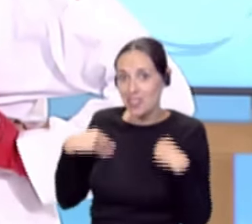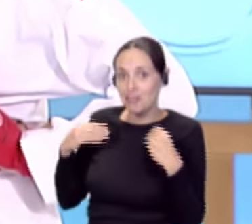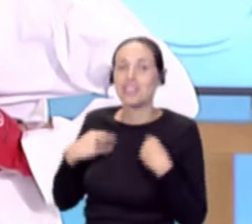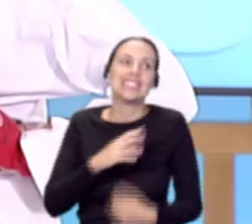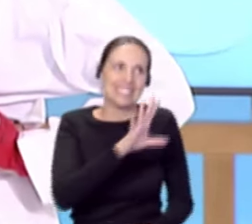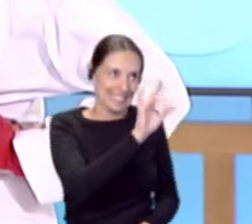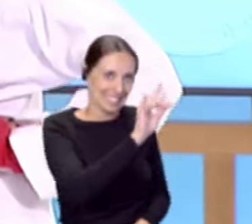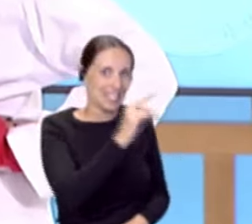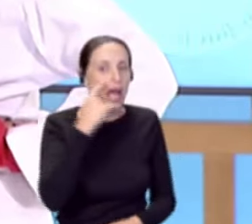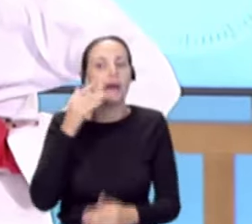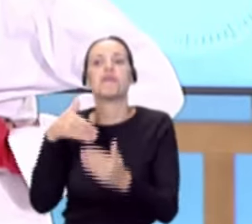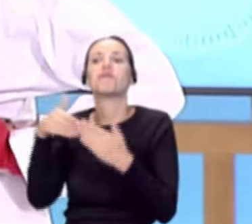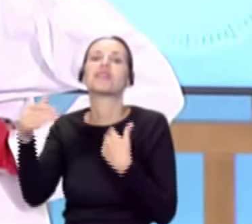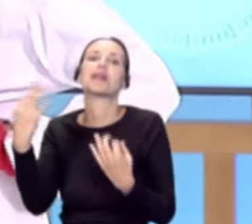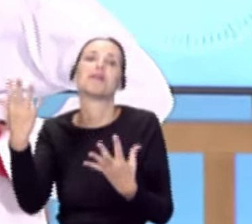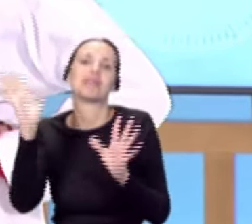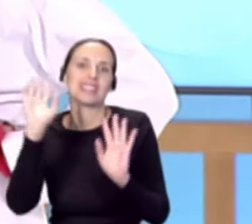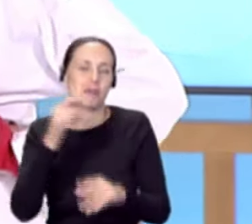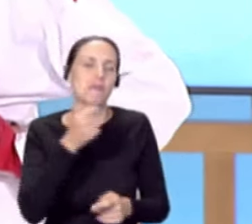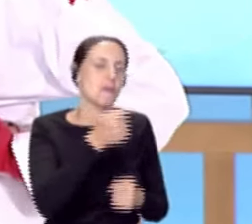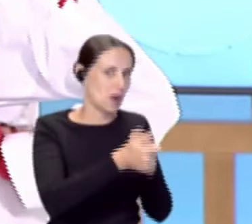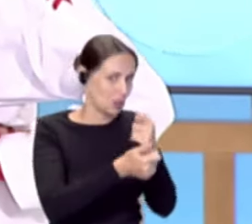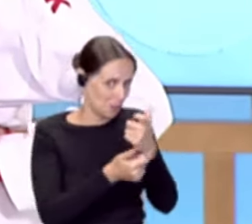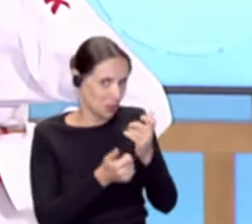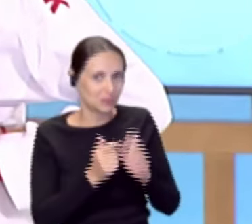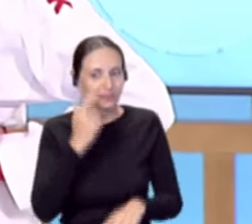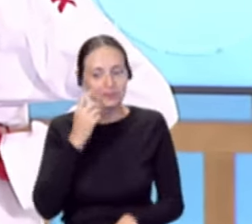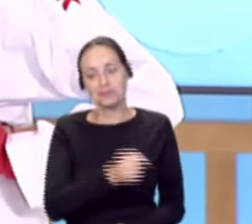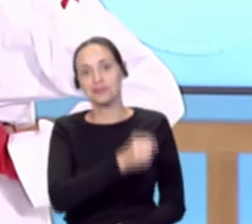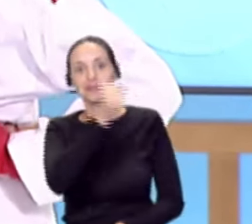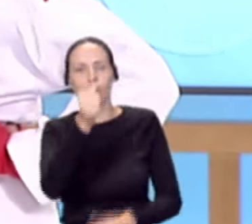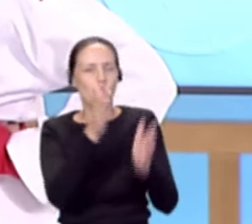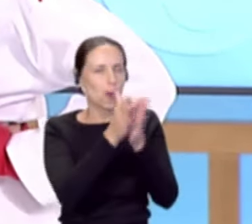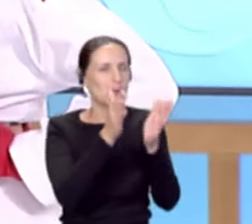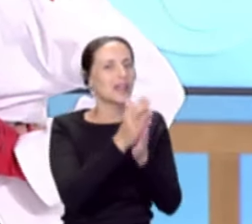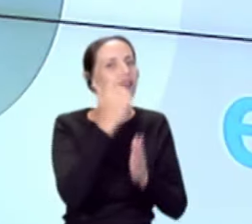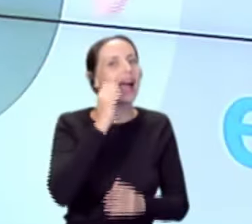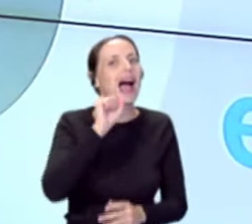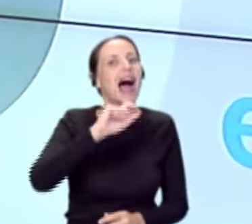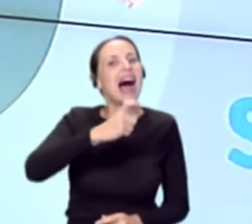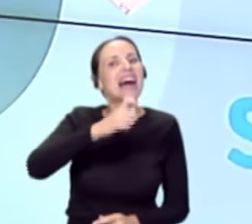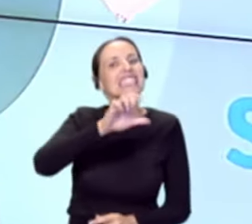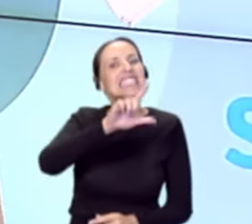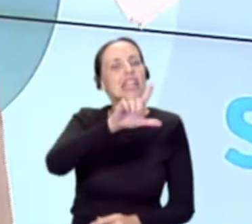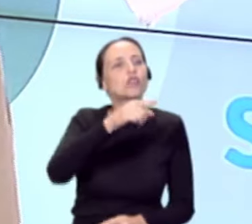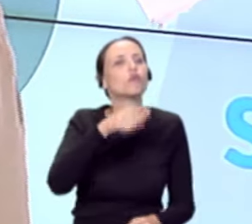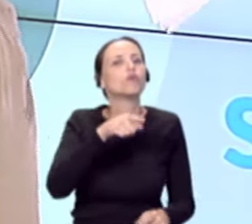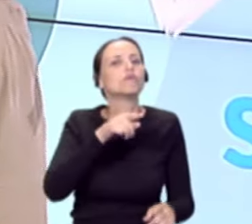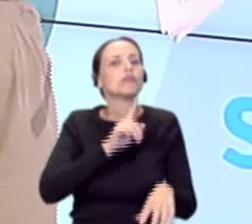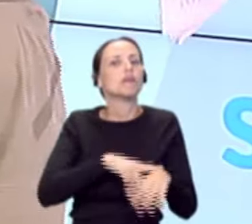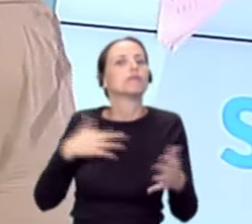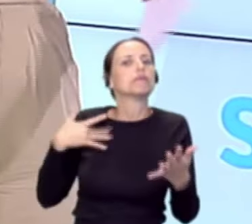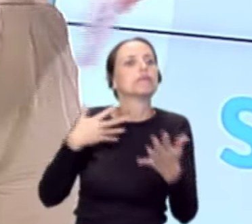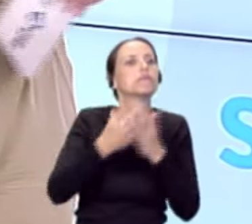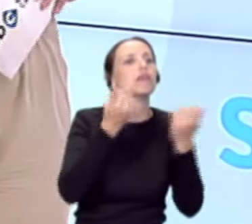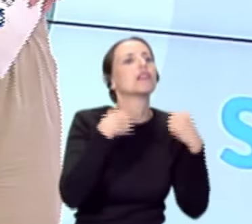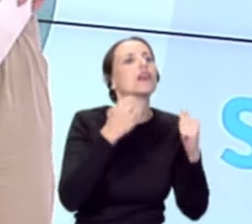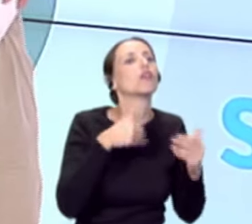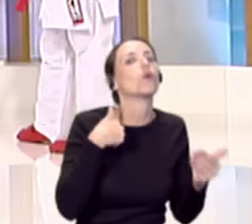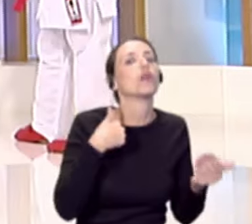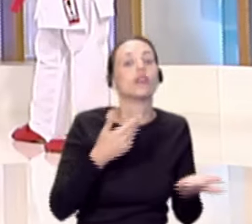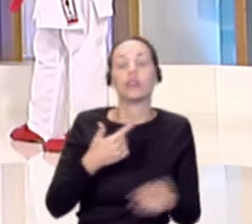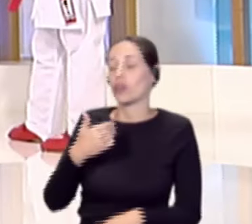deporte y ya se verá, ¿no? Sí. Poquito a poco. Pásale, por favor, el micro también a tu compañero Axel. Axel, ¿tú cuánto tiempo llevas tú practicando el karate? Llevo desde los 5